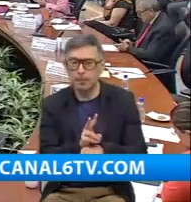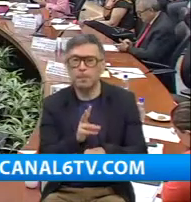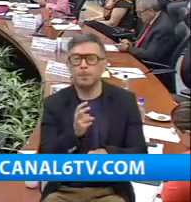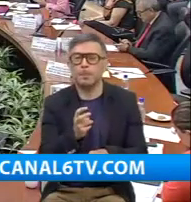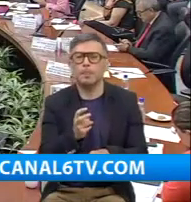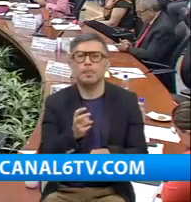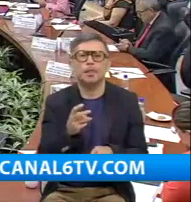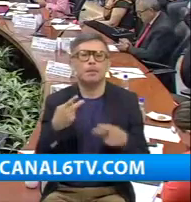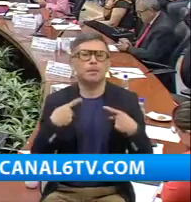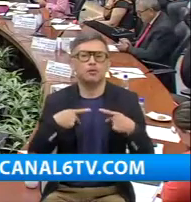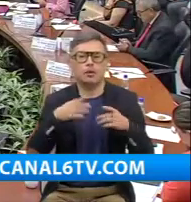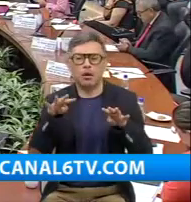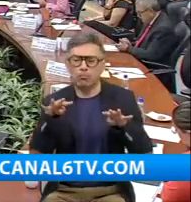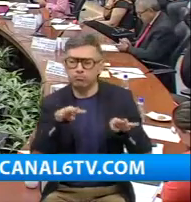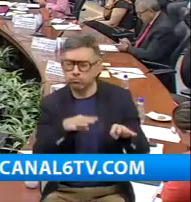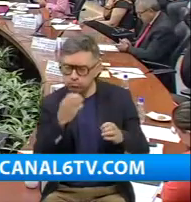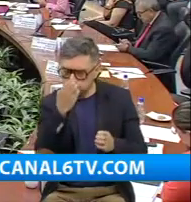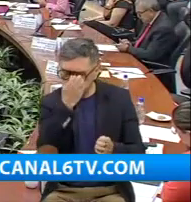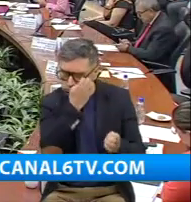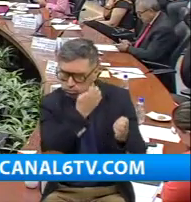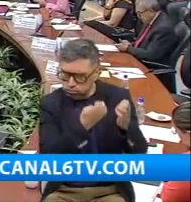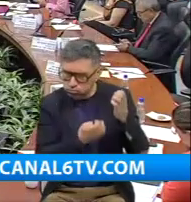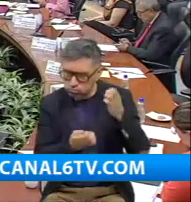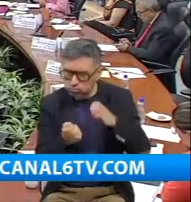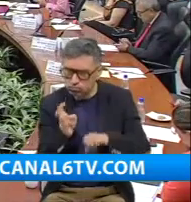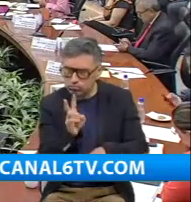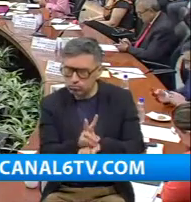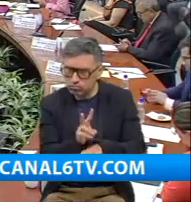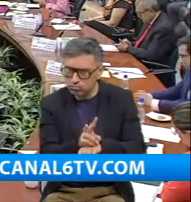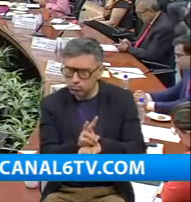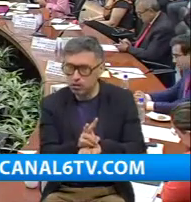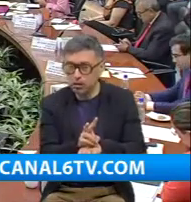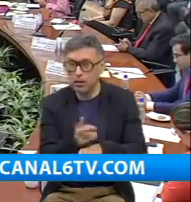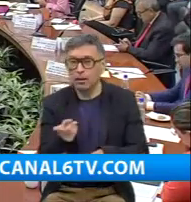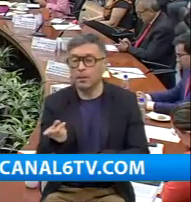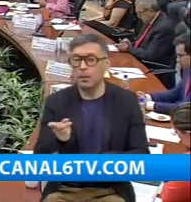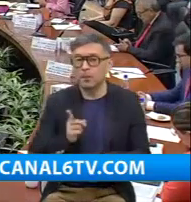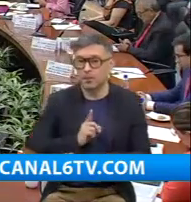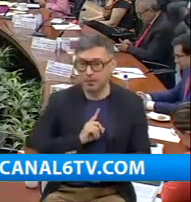aprobada por la máxima autoridad electoral en el país. Reporto para Canal 6 TV, Andrea Ceseña.